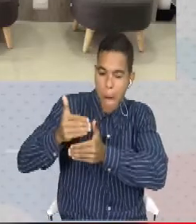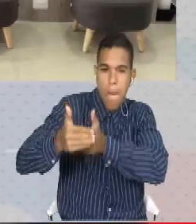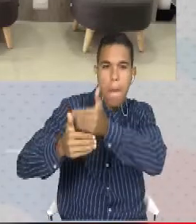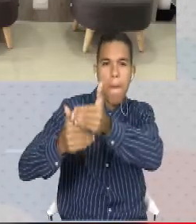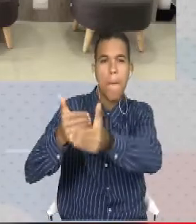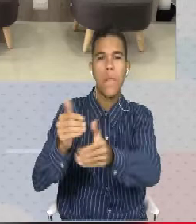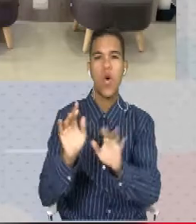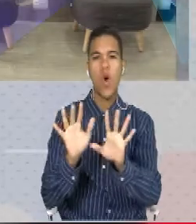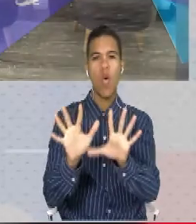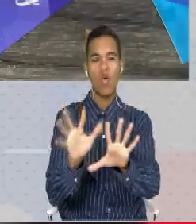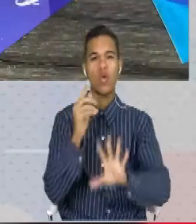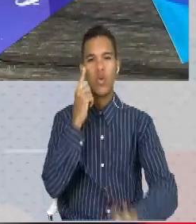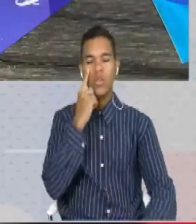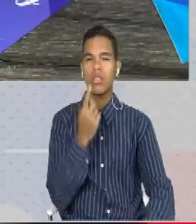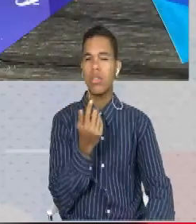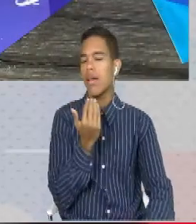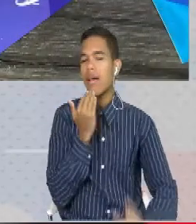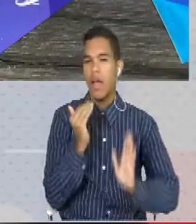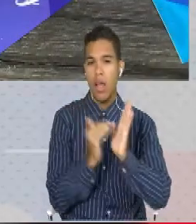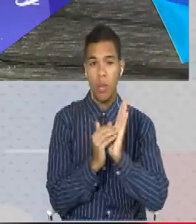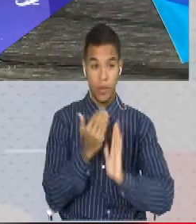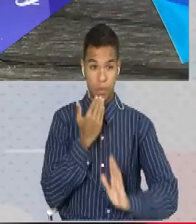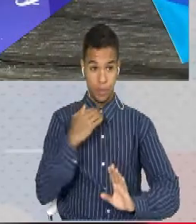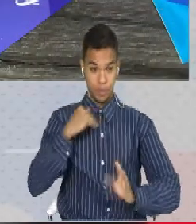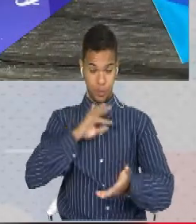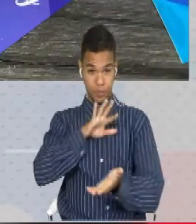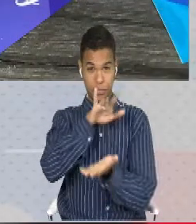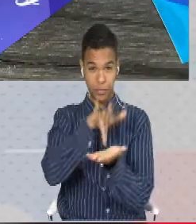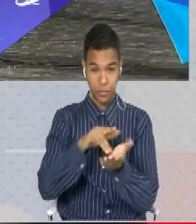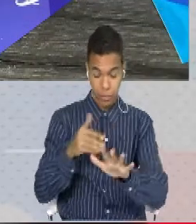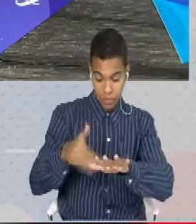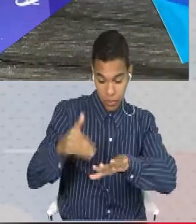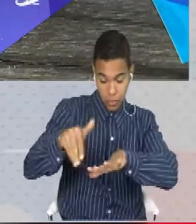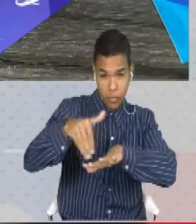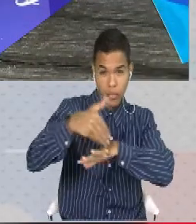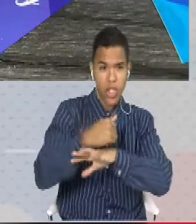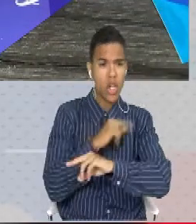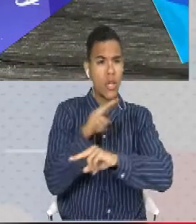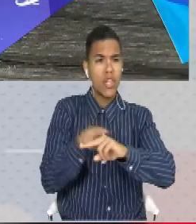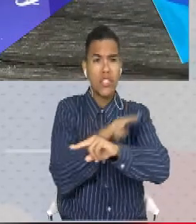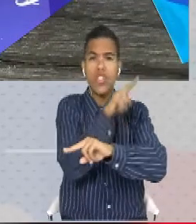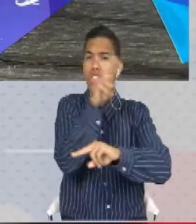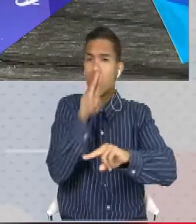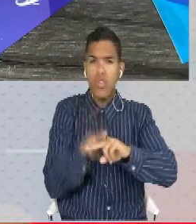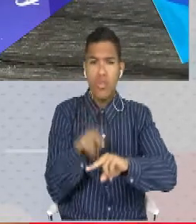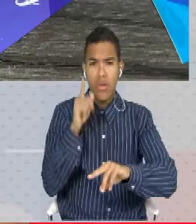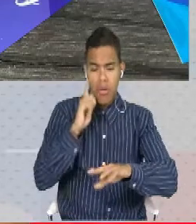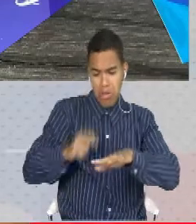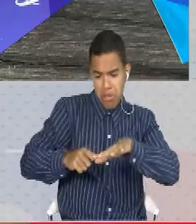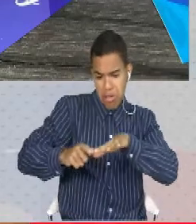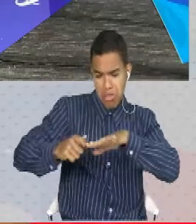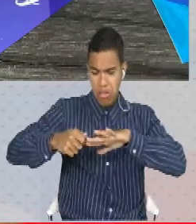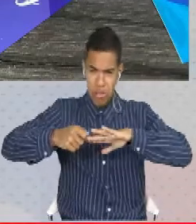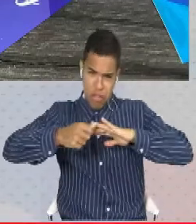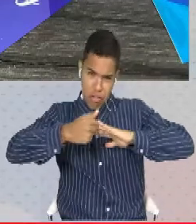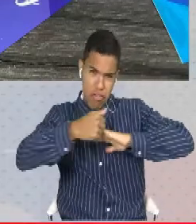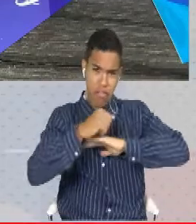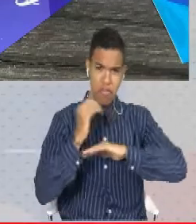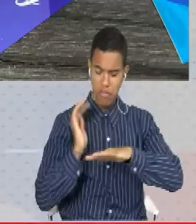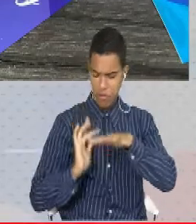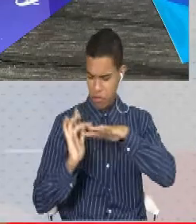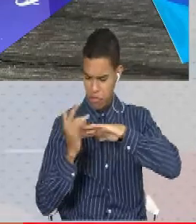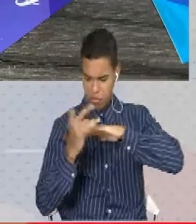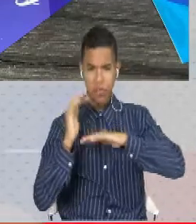allí utilizan es que no, tú no vas al arreglo de uñas común y corriente, que te cortan los cueritos, no sé qué, ta, ta, ta, y